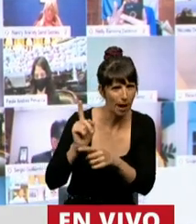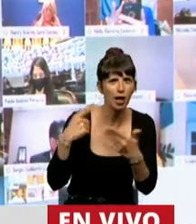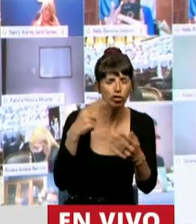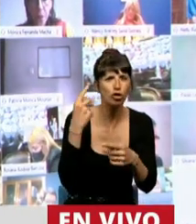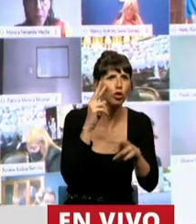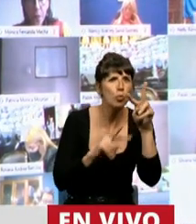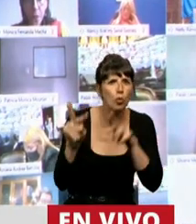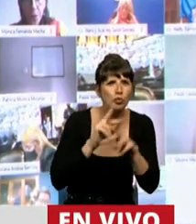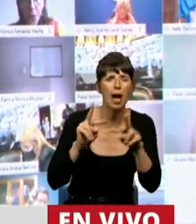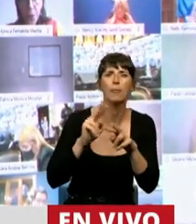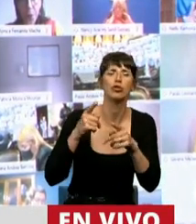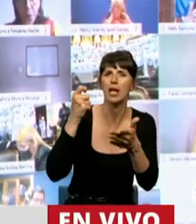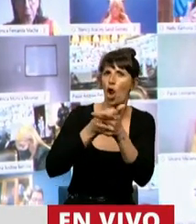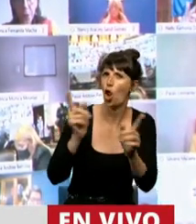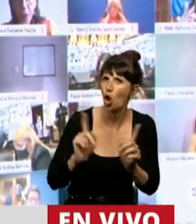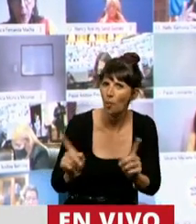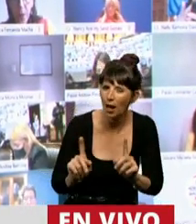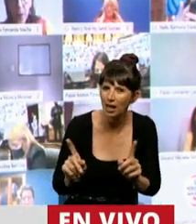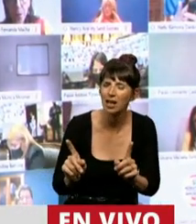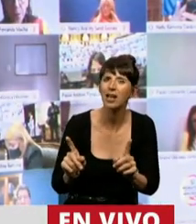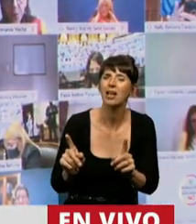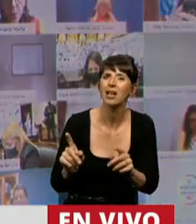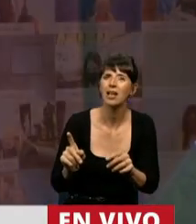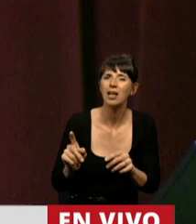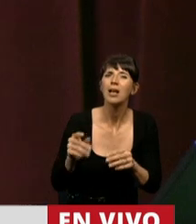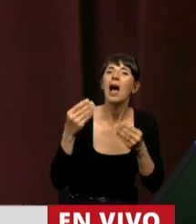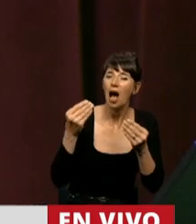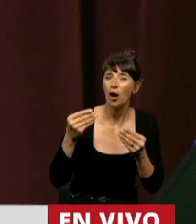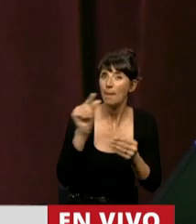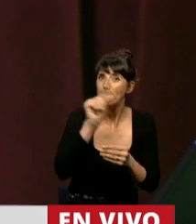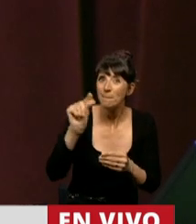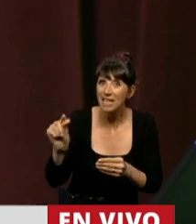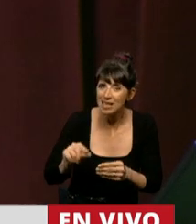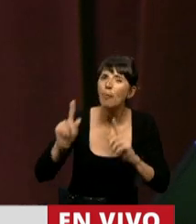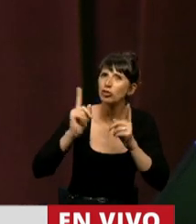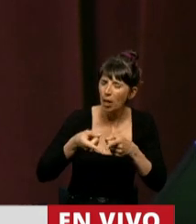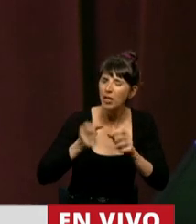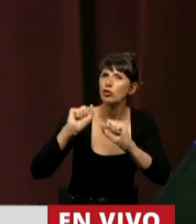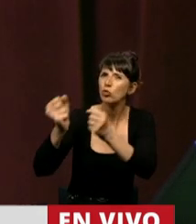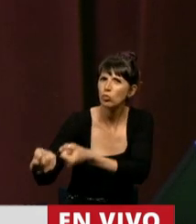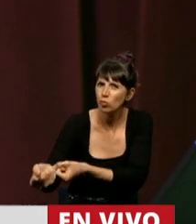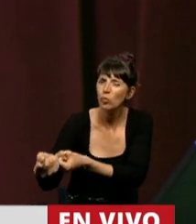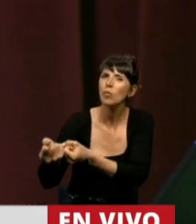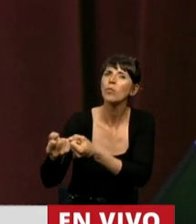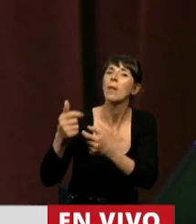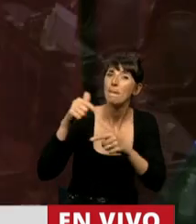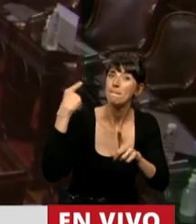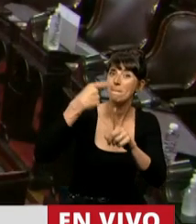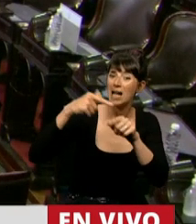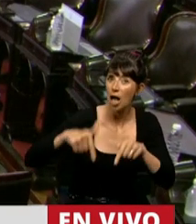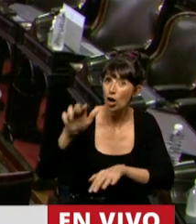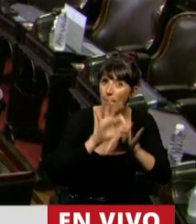eso nivel asumió nuestro gobierno se suspendió cobro de esos créditos para alivar es el bolsillo y ahora lo complementamos con este proyecto